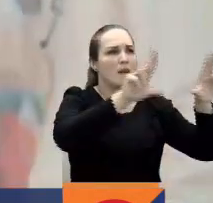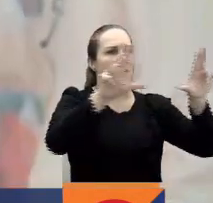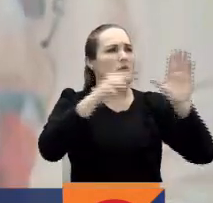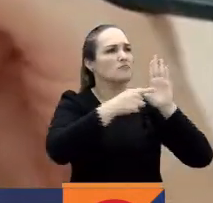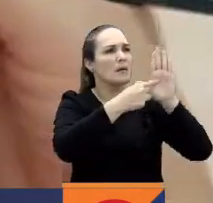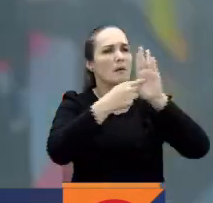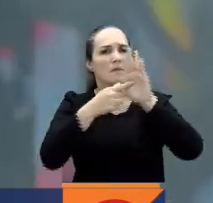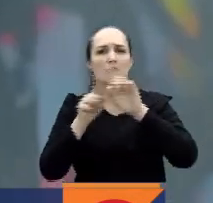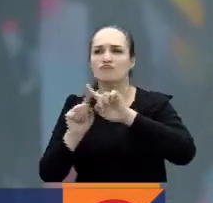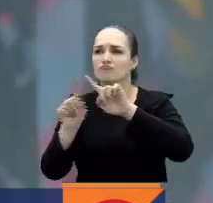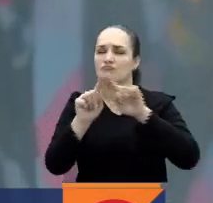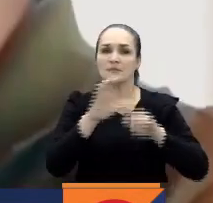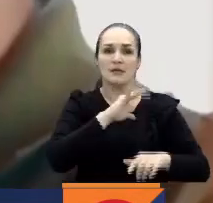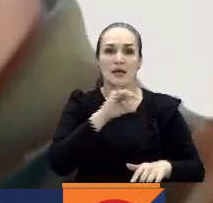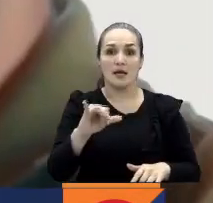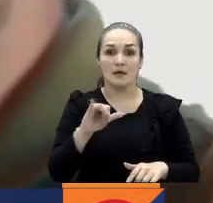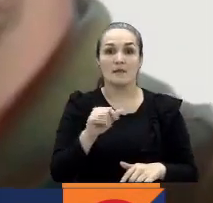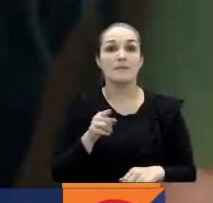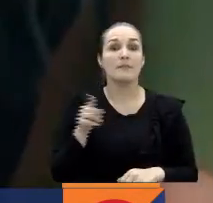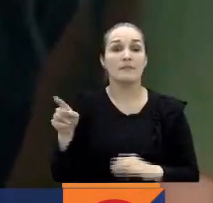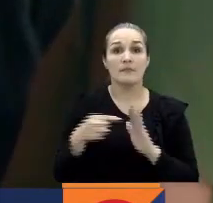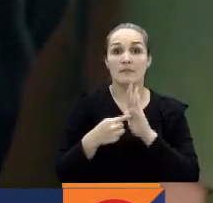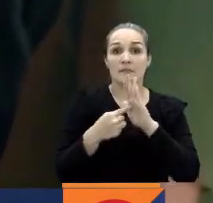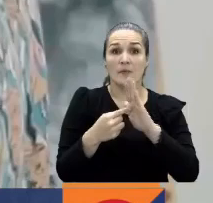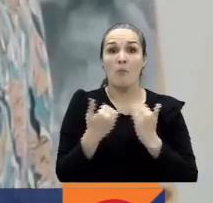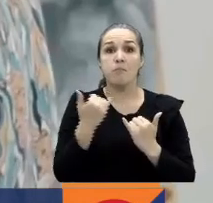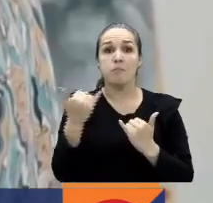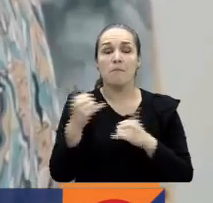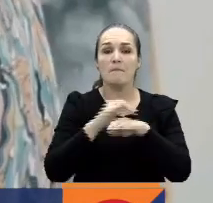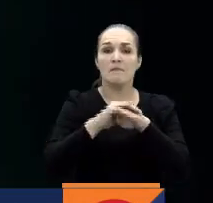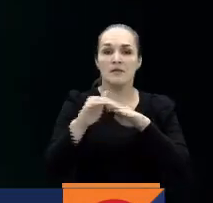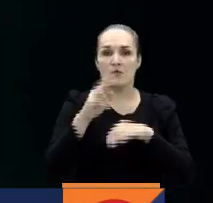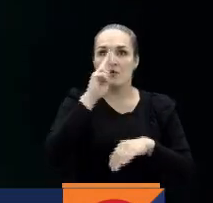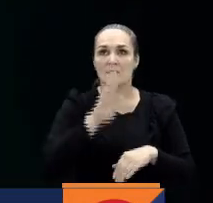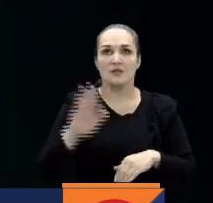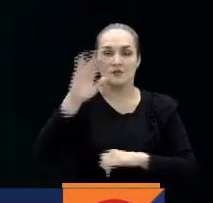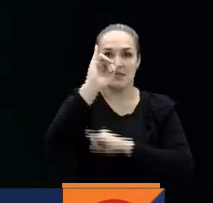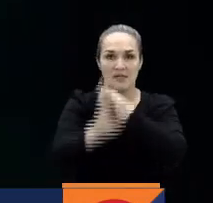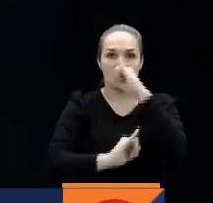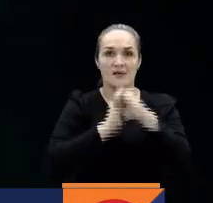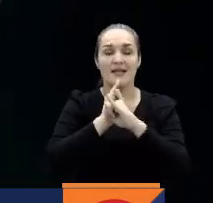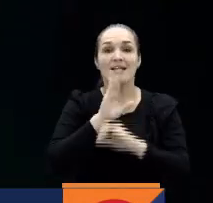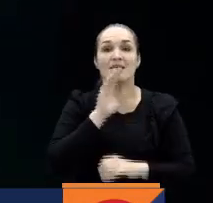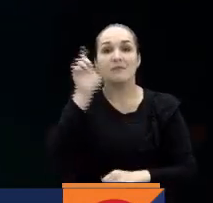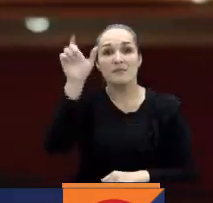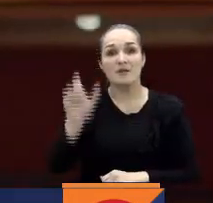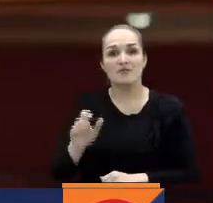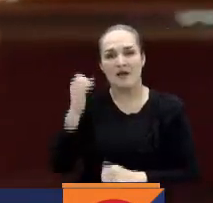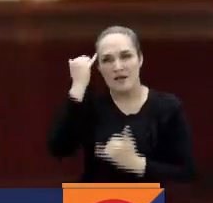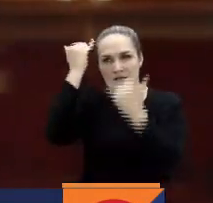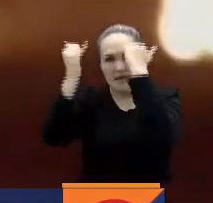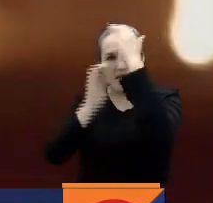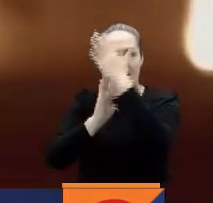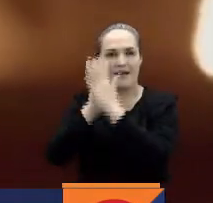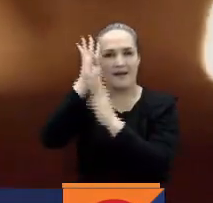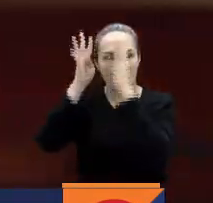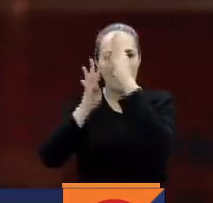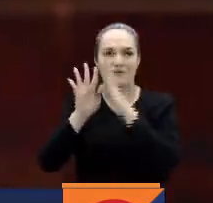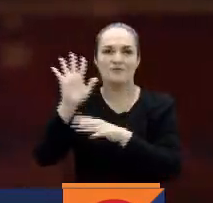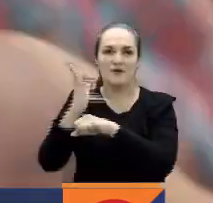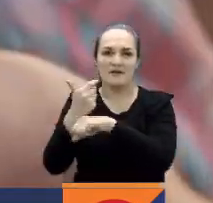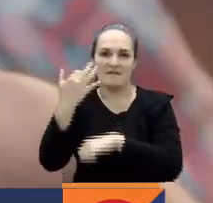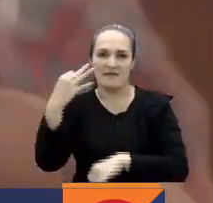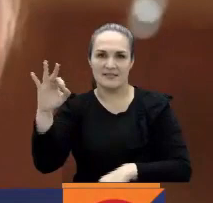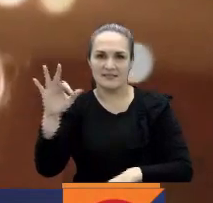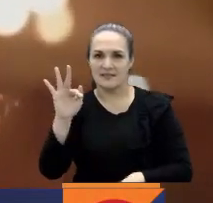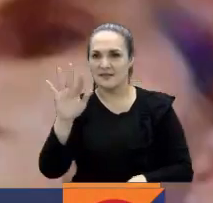de la ciudad. Esta edición contará con invitados nacionales e internacionales como el creador de arte francés Thierry Singer y también